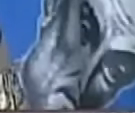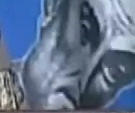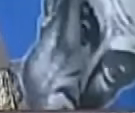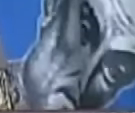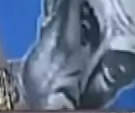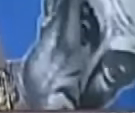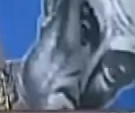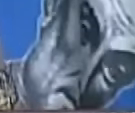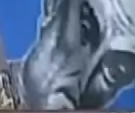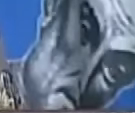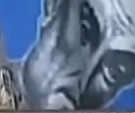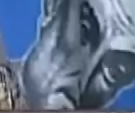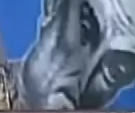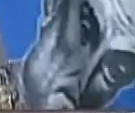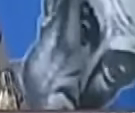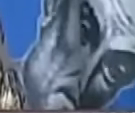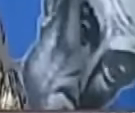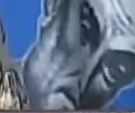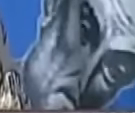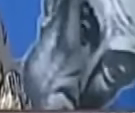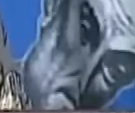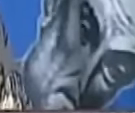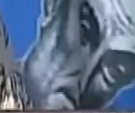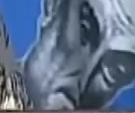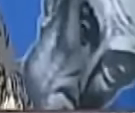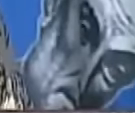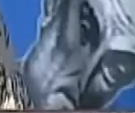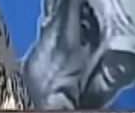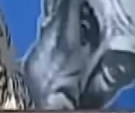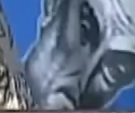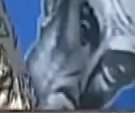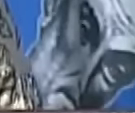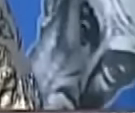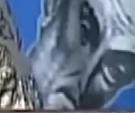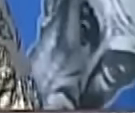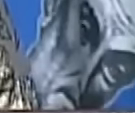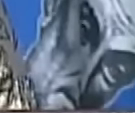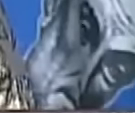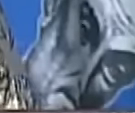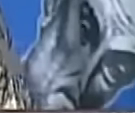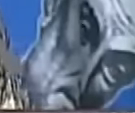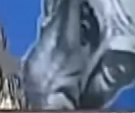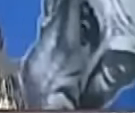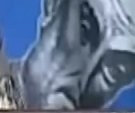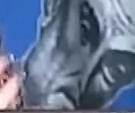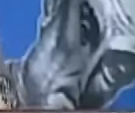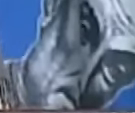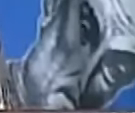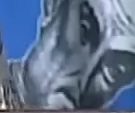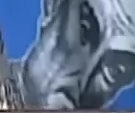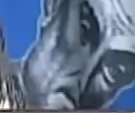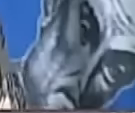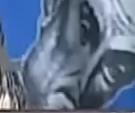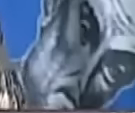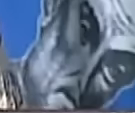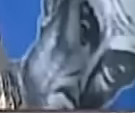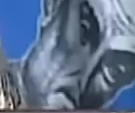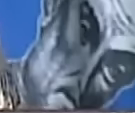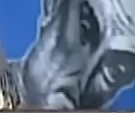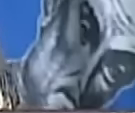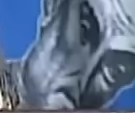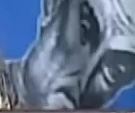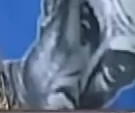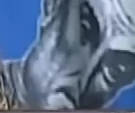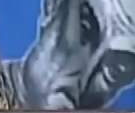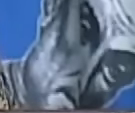Tribunal Supremo de Justicia, Carilias Rodríguez. Escuchemos. De ponernos a tono con las